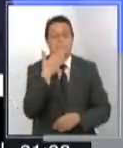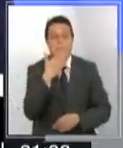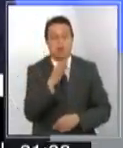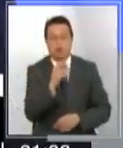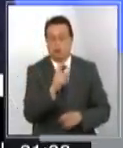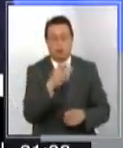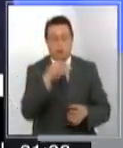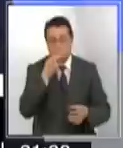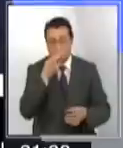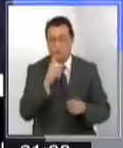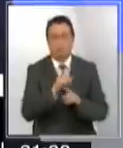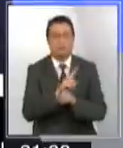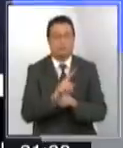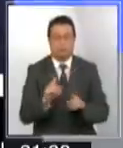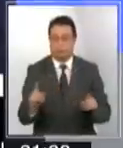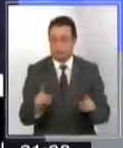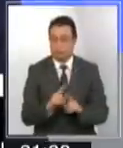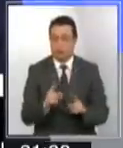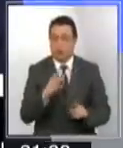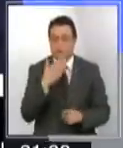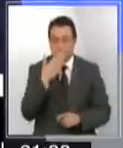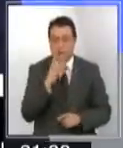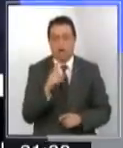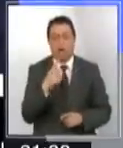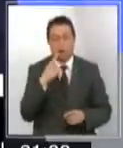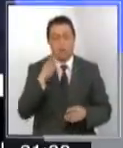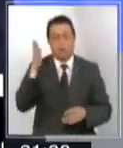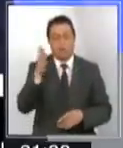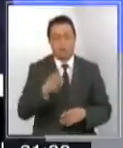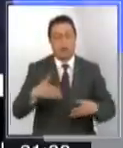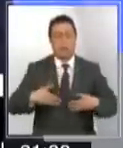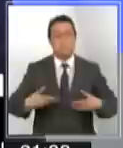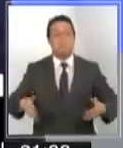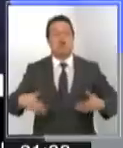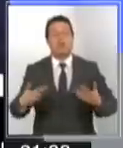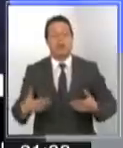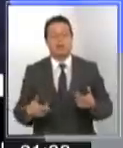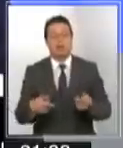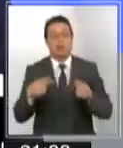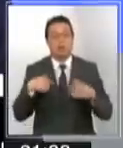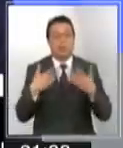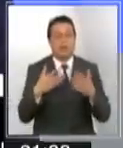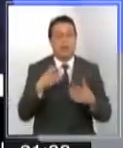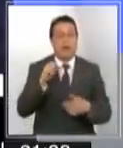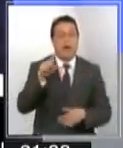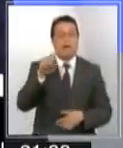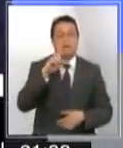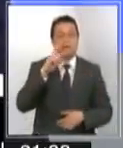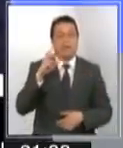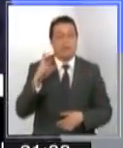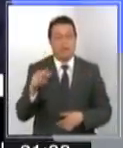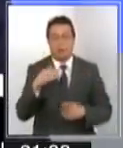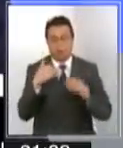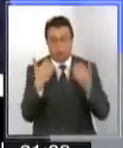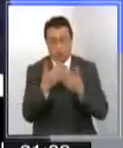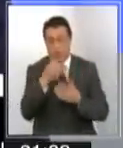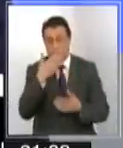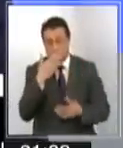y dicen que es un inmuno, que en el fondo inhibe la motivación, que produce ansiedad y otras cosas más. Todos los psiquiatras más